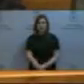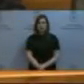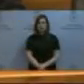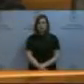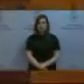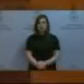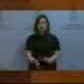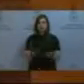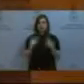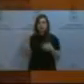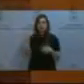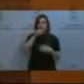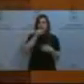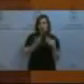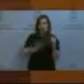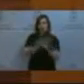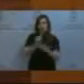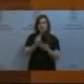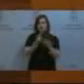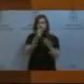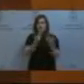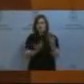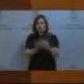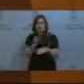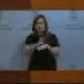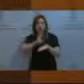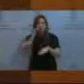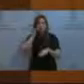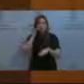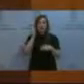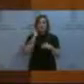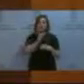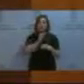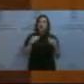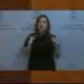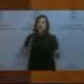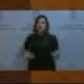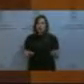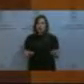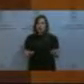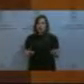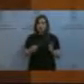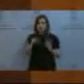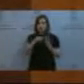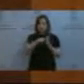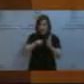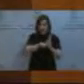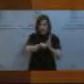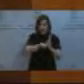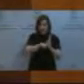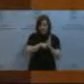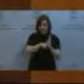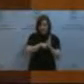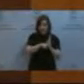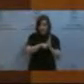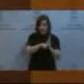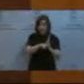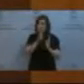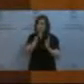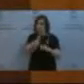Sí, presidente, buenos días. Buenos días, consejera. La pregunta es que si ha tomado alguna medida desde su